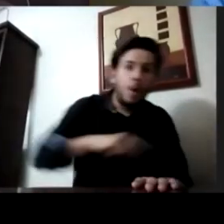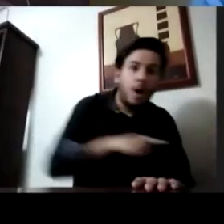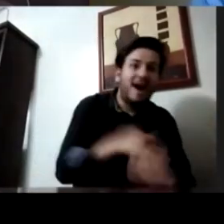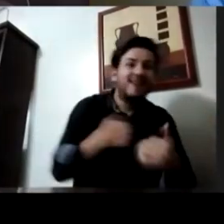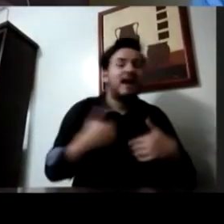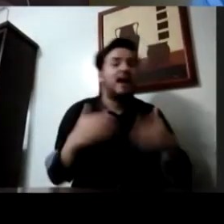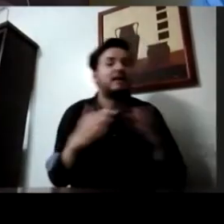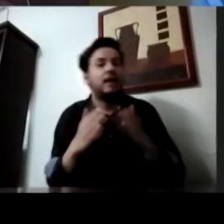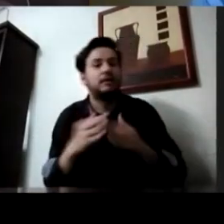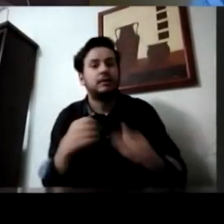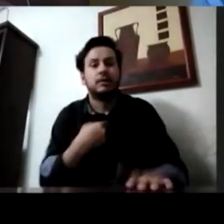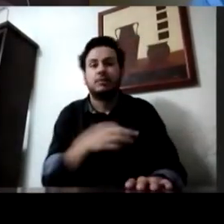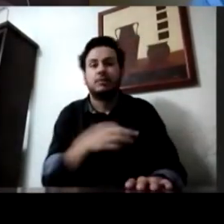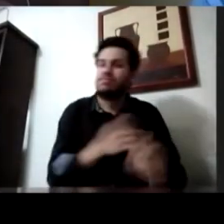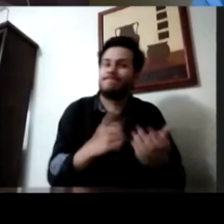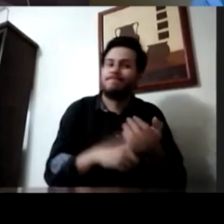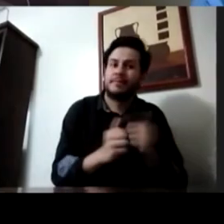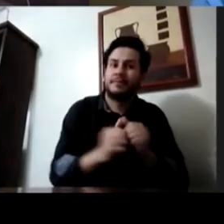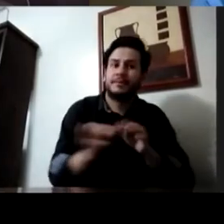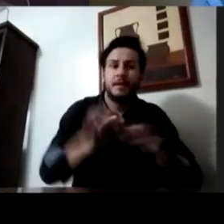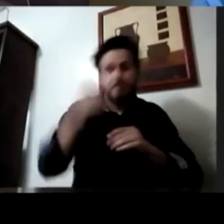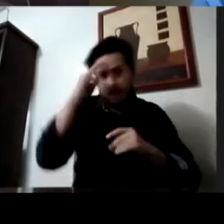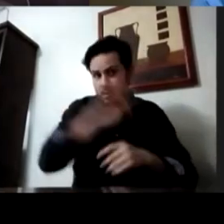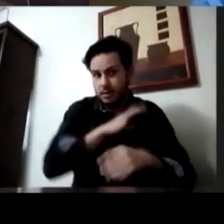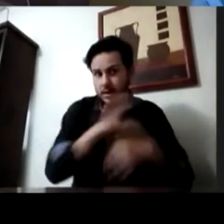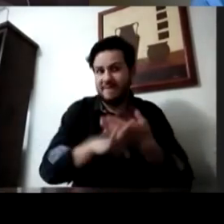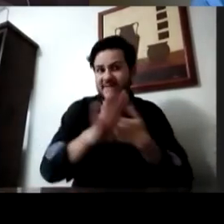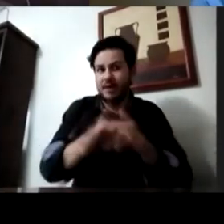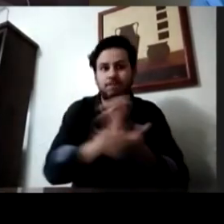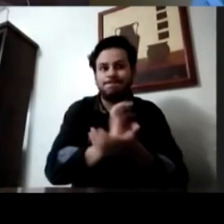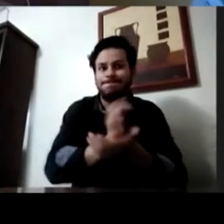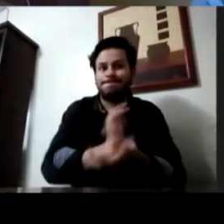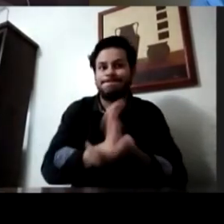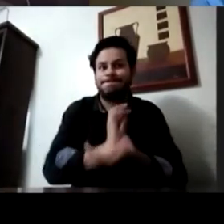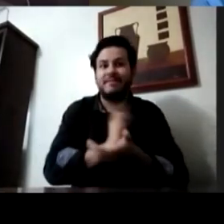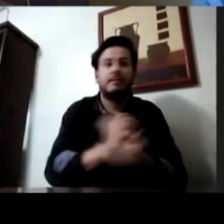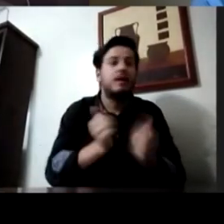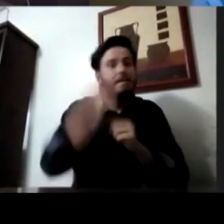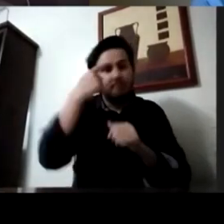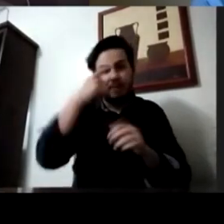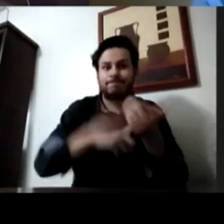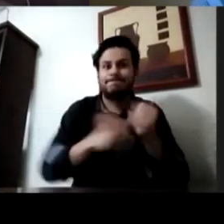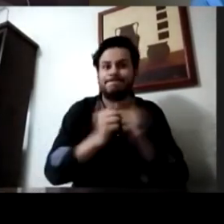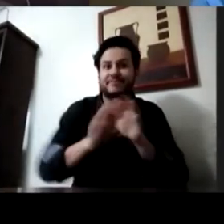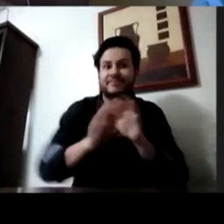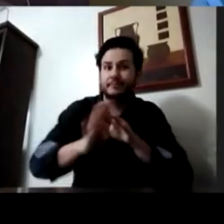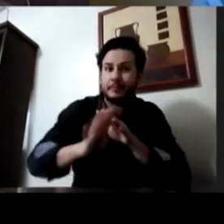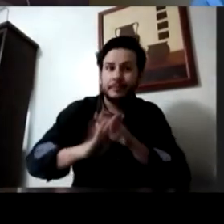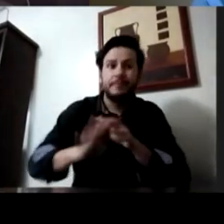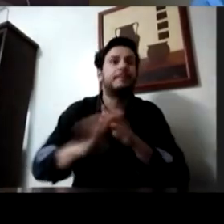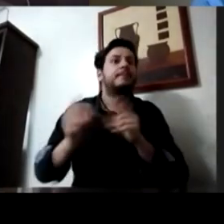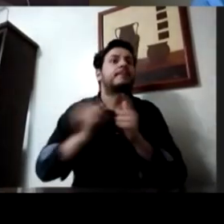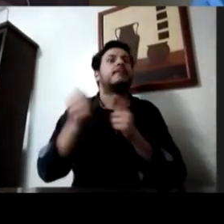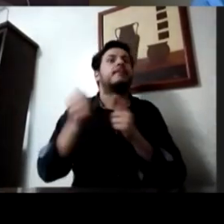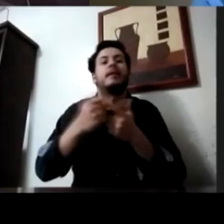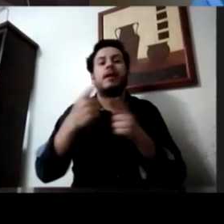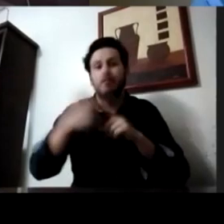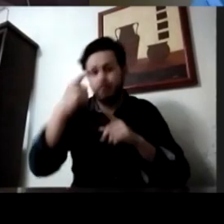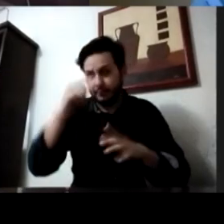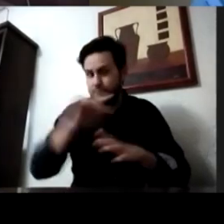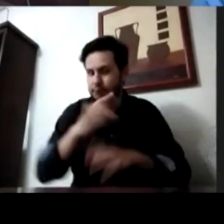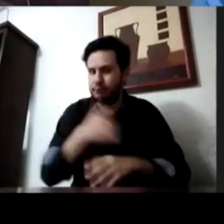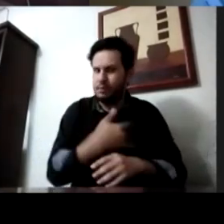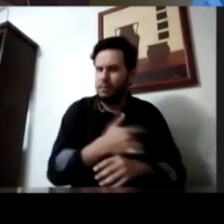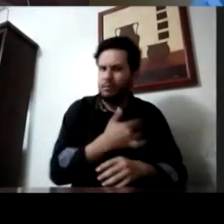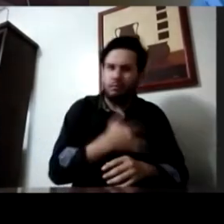podemos hacer un trabajo para evitar la discriminación a migrantes y refugiados, que me parece central. Si